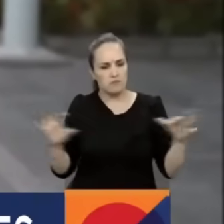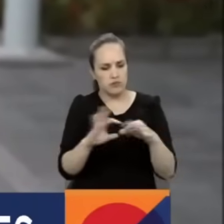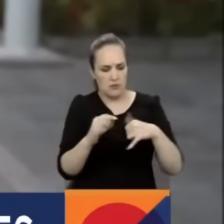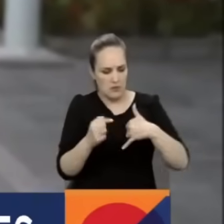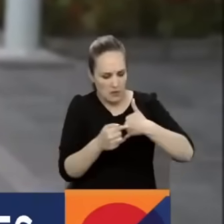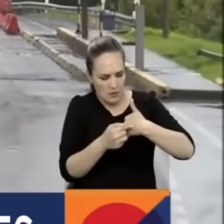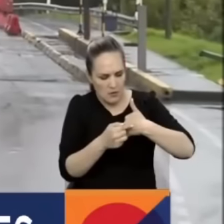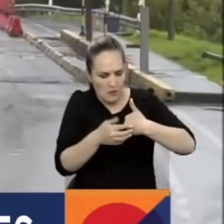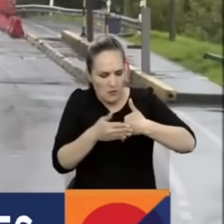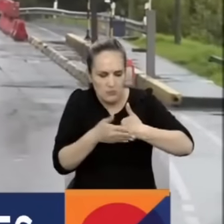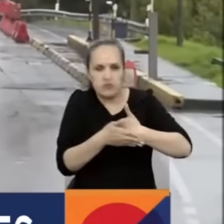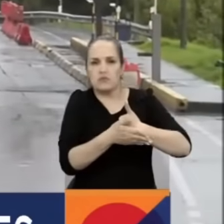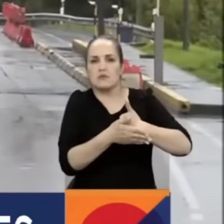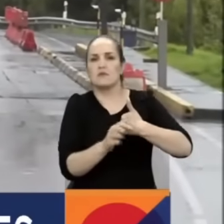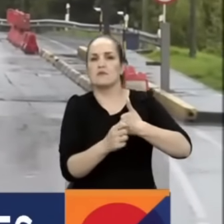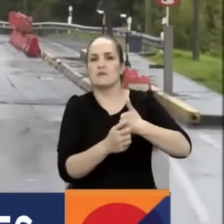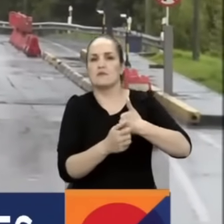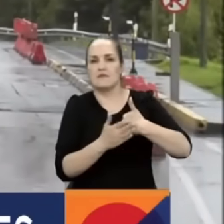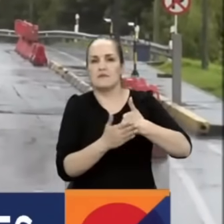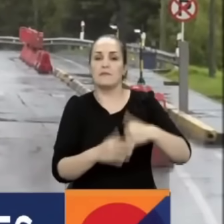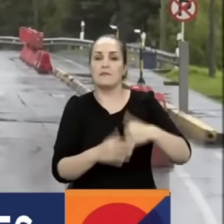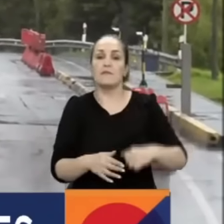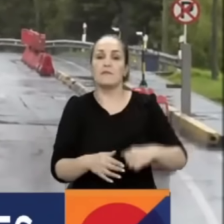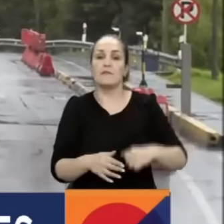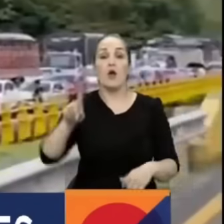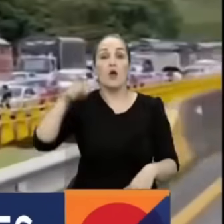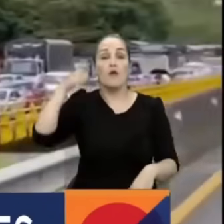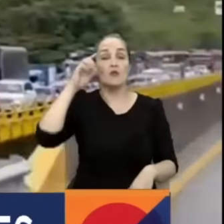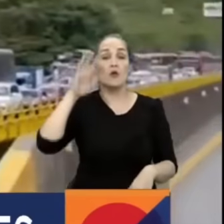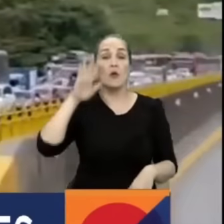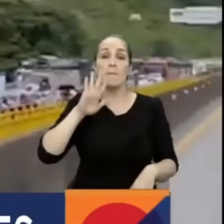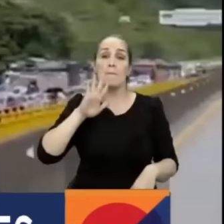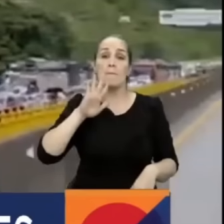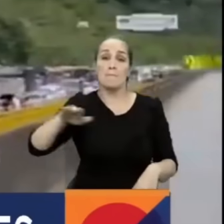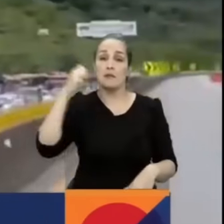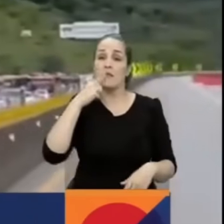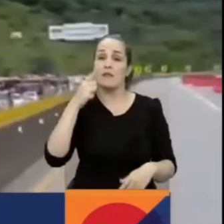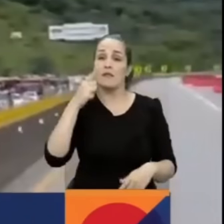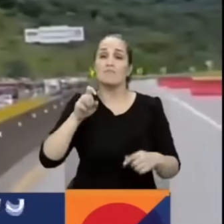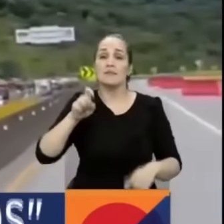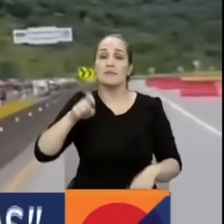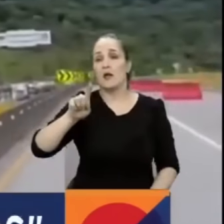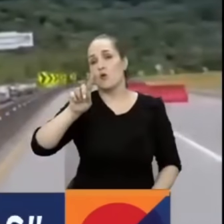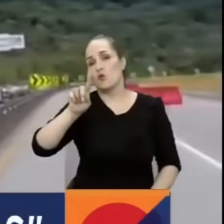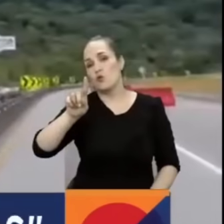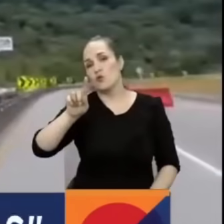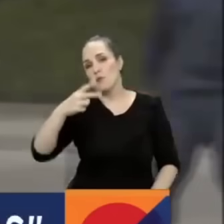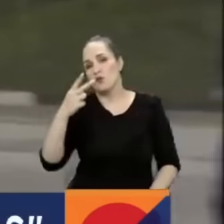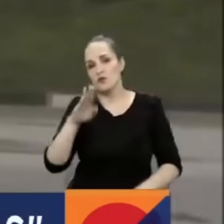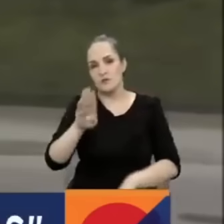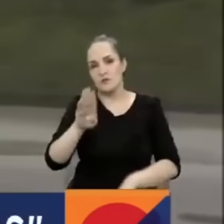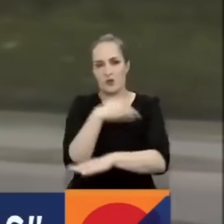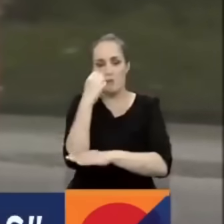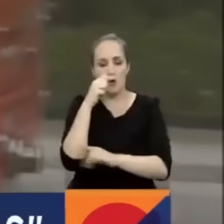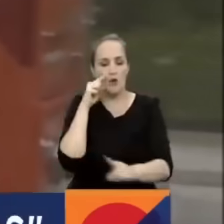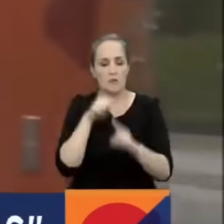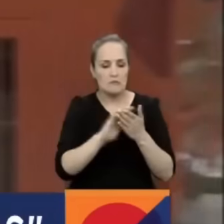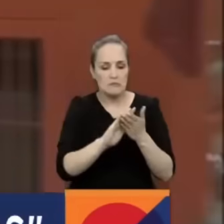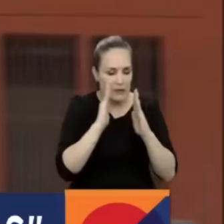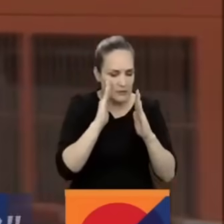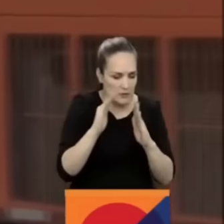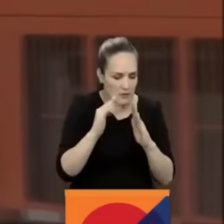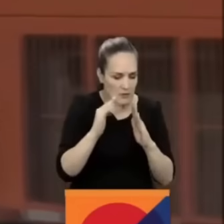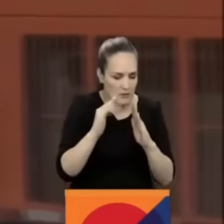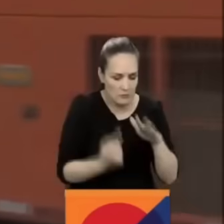país con el oriente. Según la gobernación del Meta, se requieren cerca de 1,2 billones de pesos para atender las afectaciones